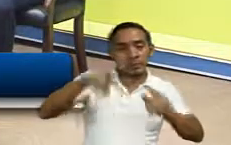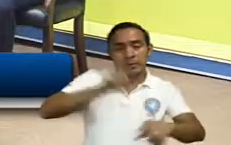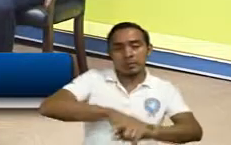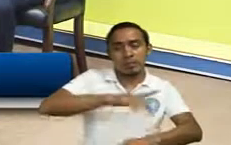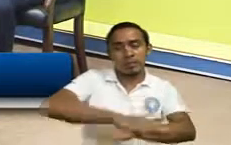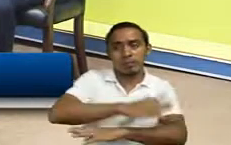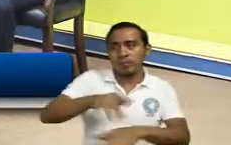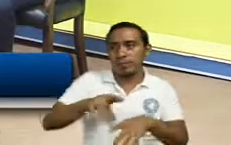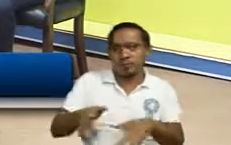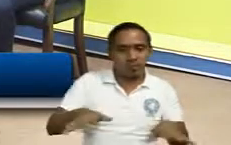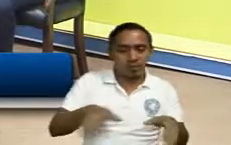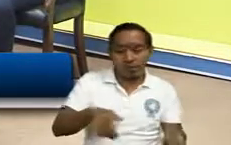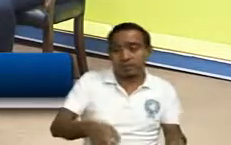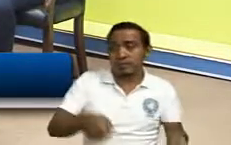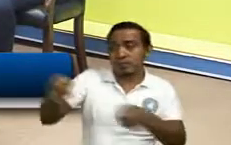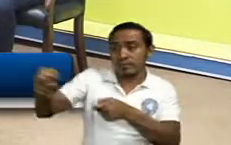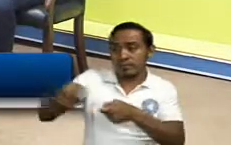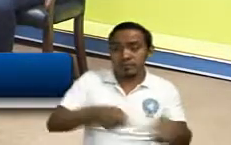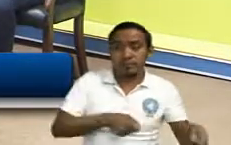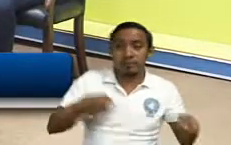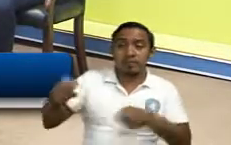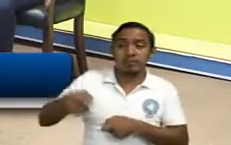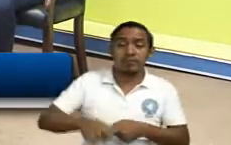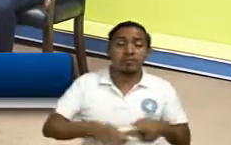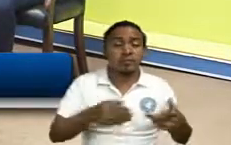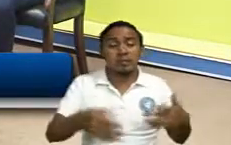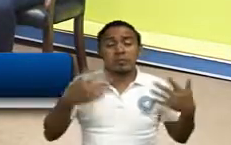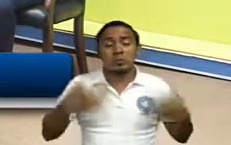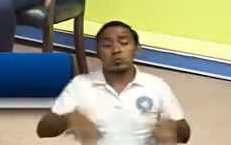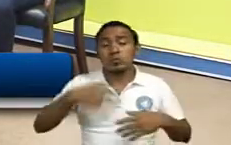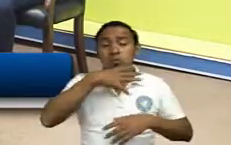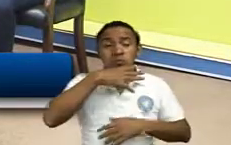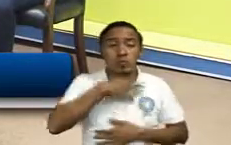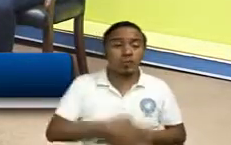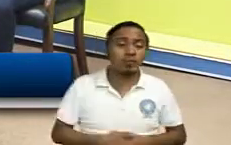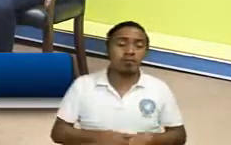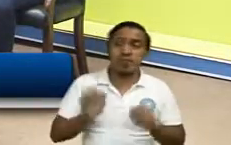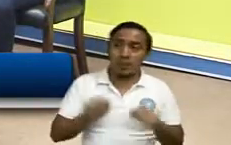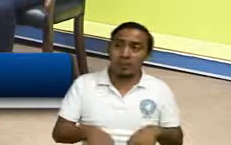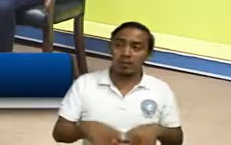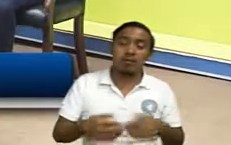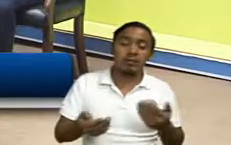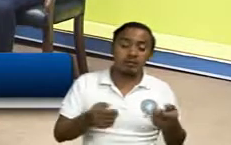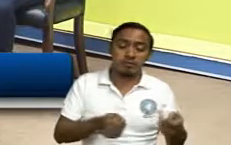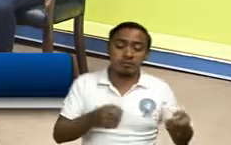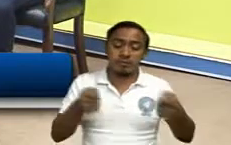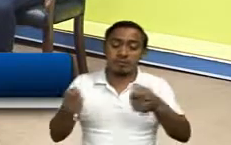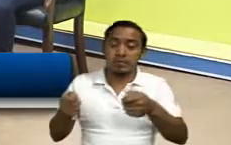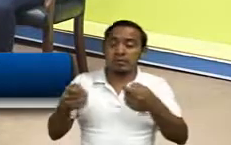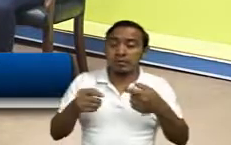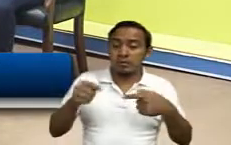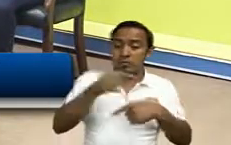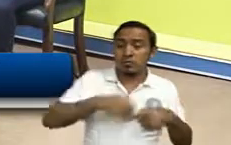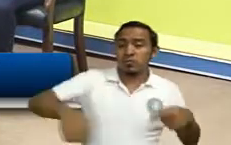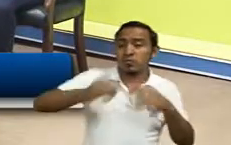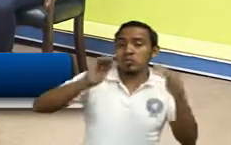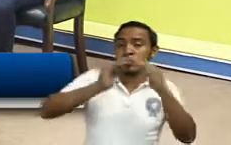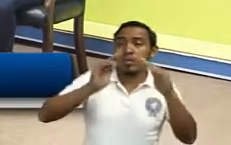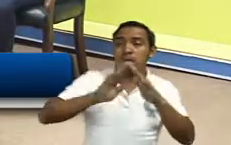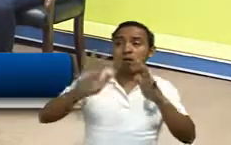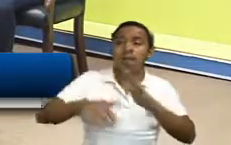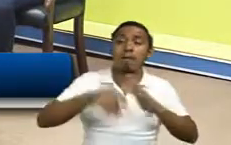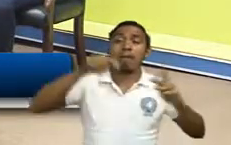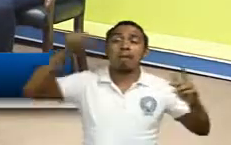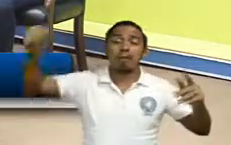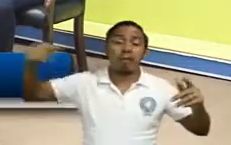no lo puedes estar moviendo. Claro. Entonces es más difícil. Sí lo mueves, pero internamente en su casa, ya sacarlo fuera del hogar a un centro de